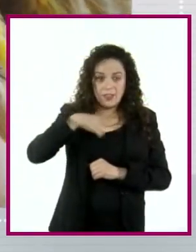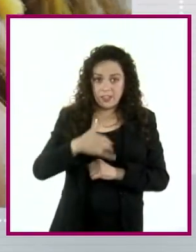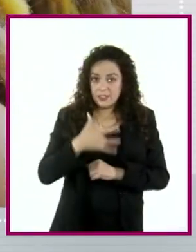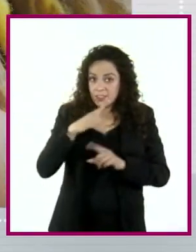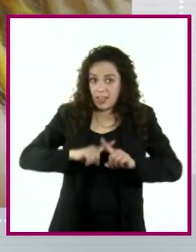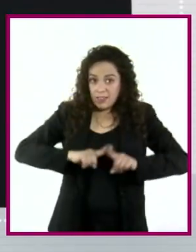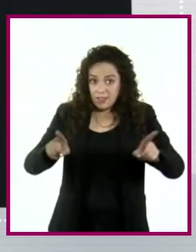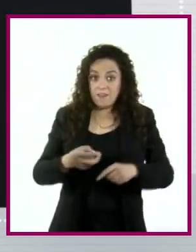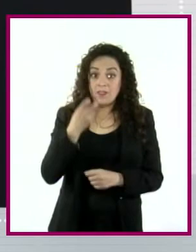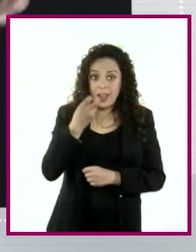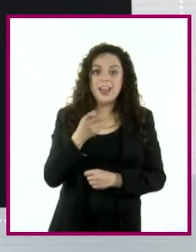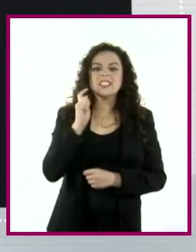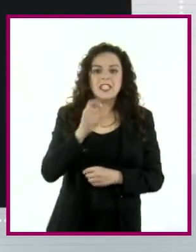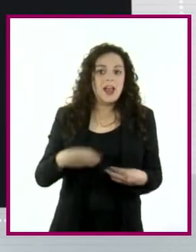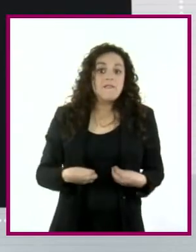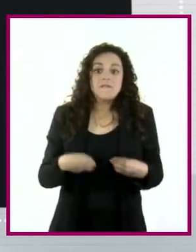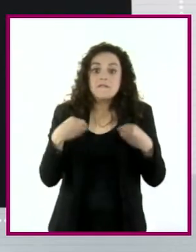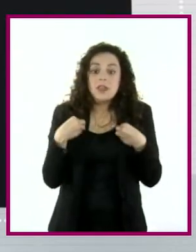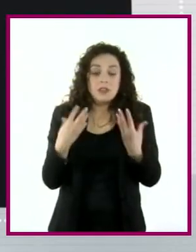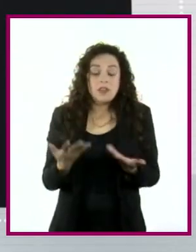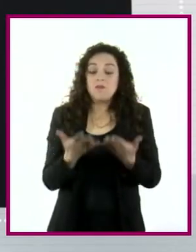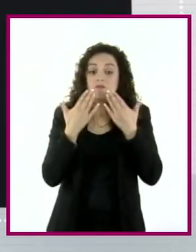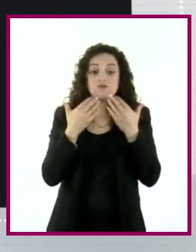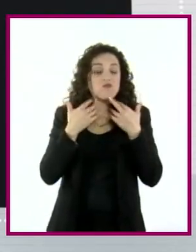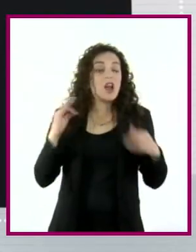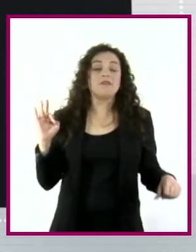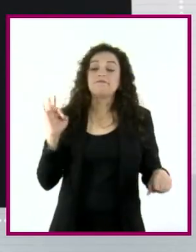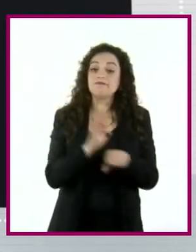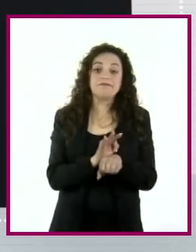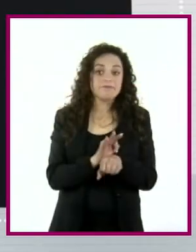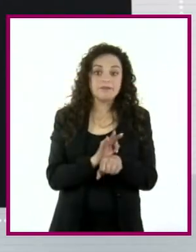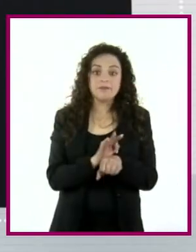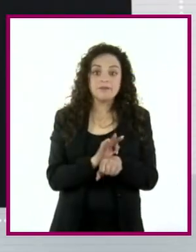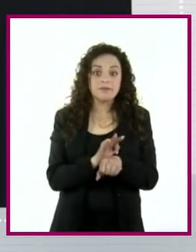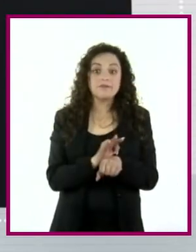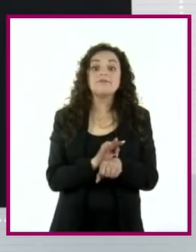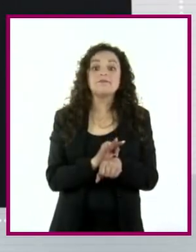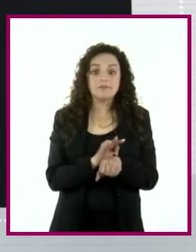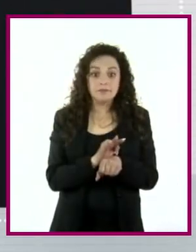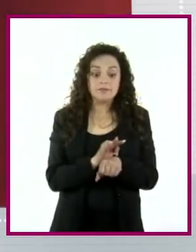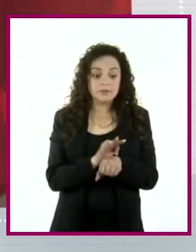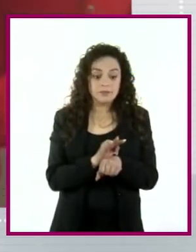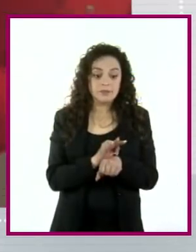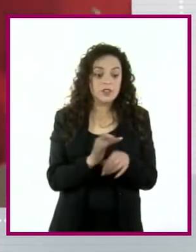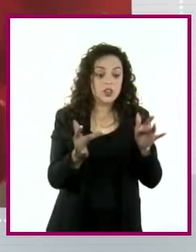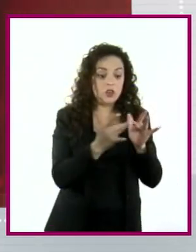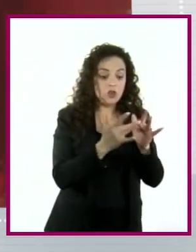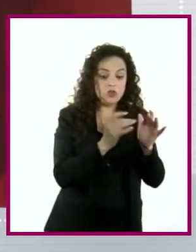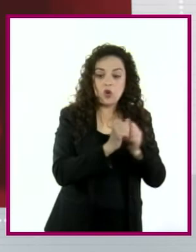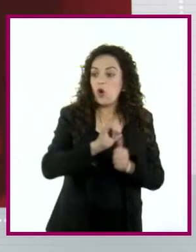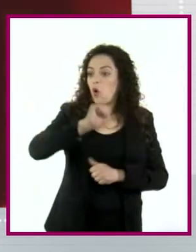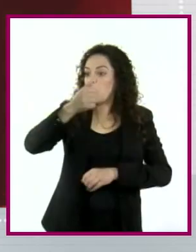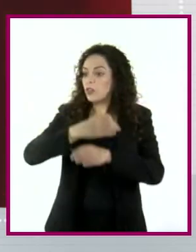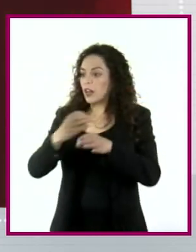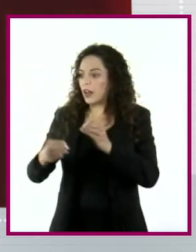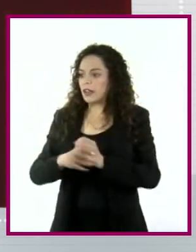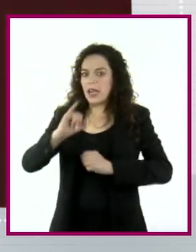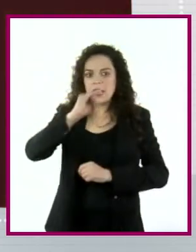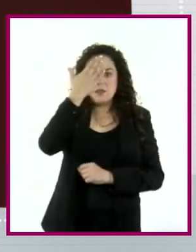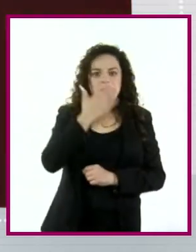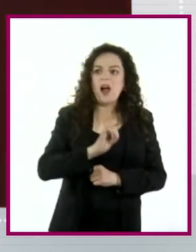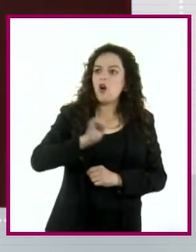en un estado vivo de vulnerabilidad, donde las personas entren en contacto con otras estéticas, con otras imágenes